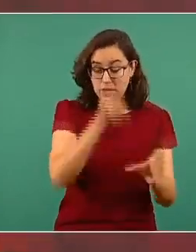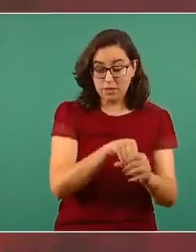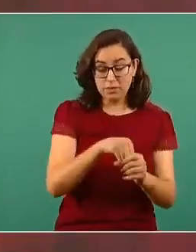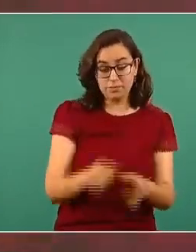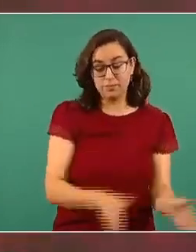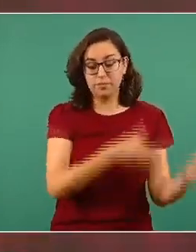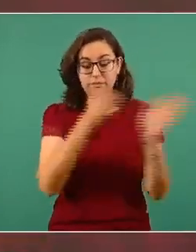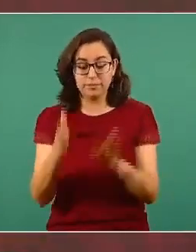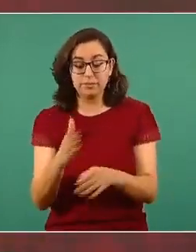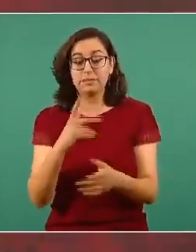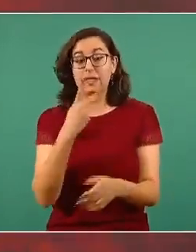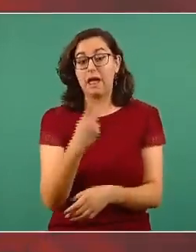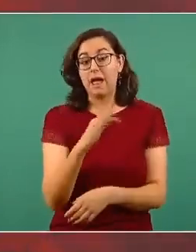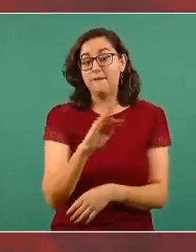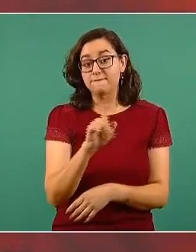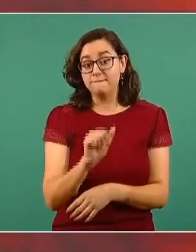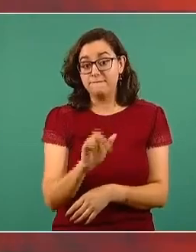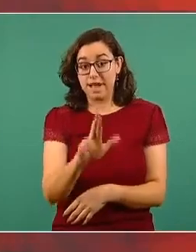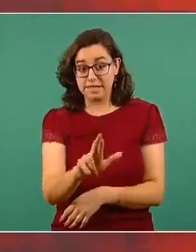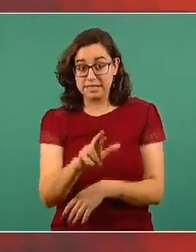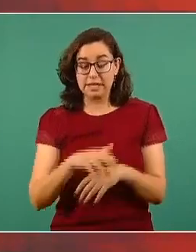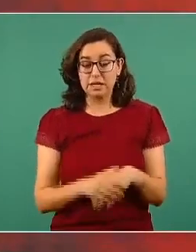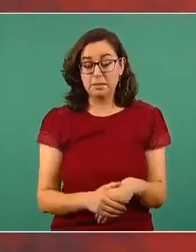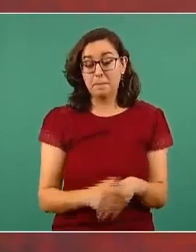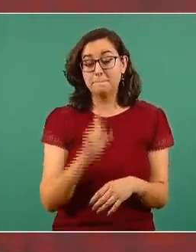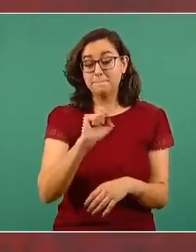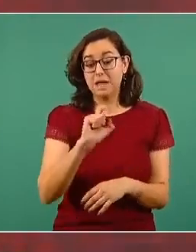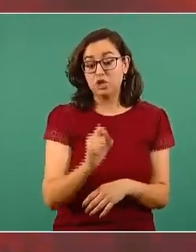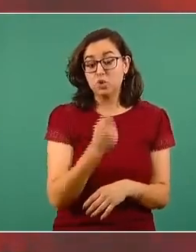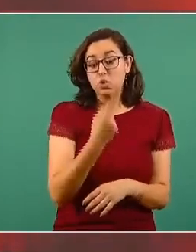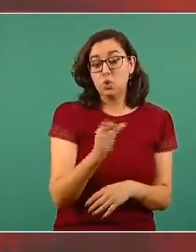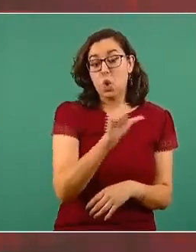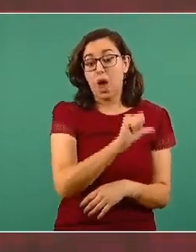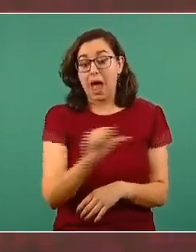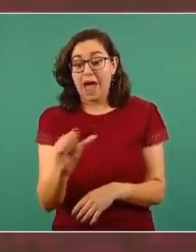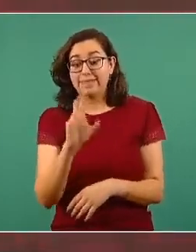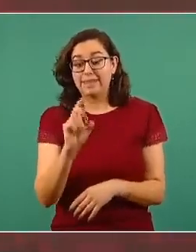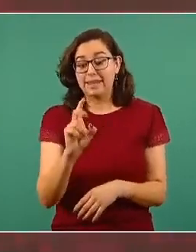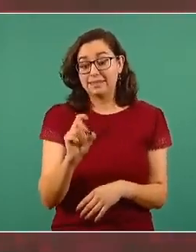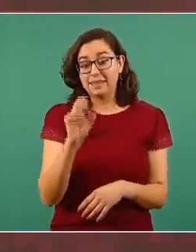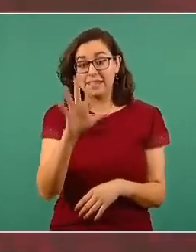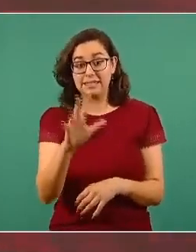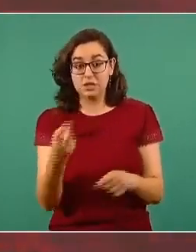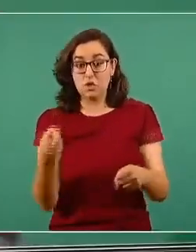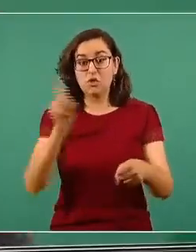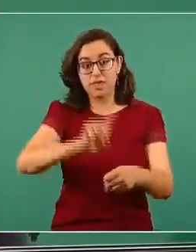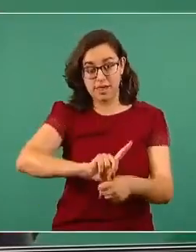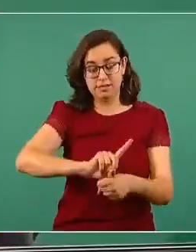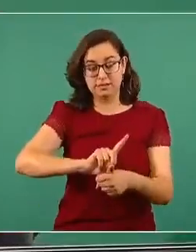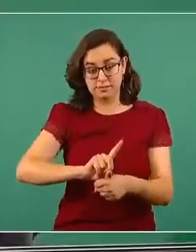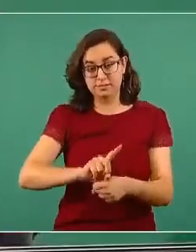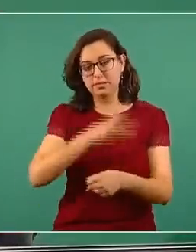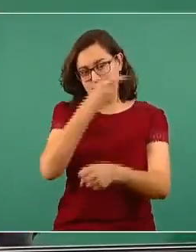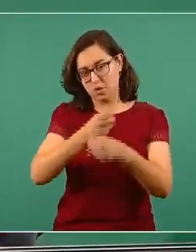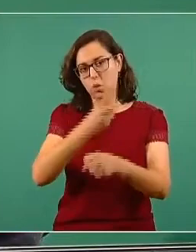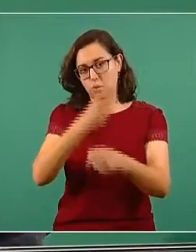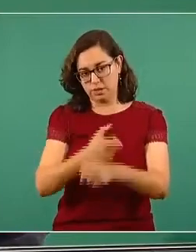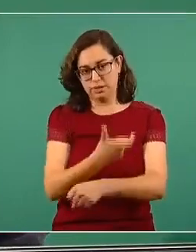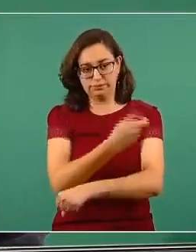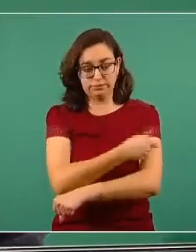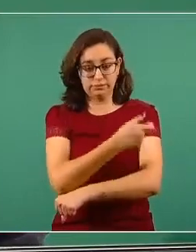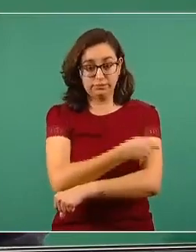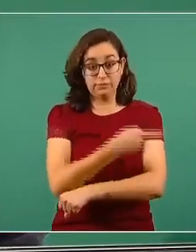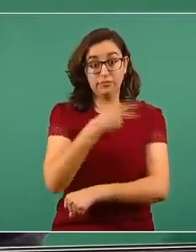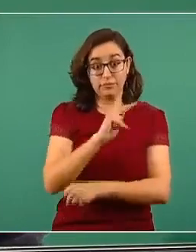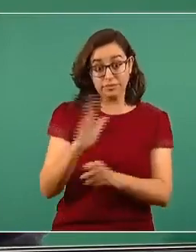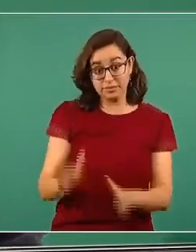entre 21 días y 35 días le debe llegar la cita para la segunda dosis. Pero si le